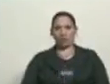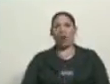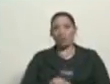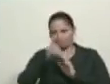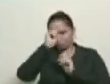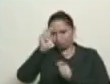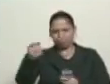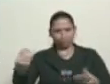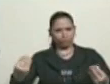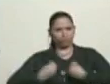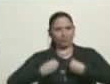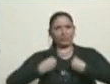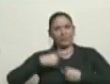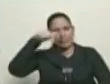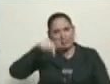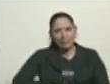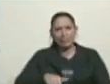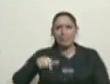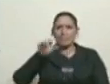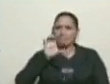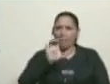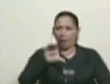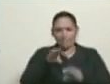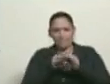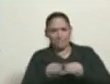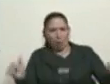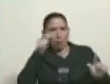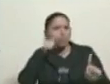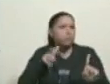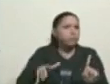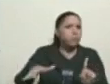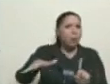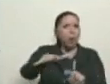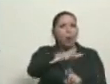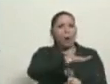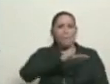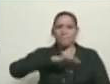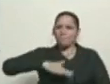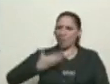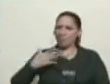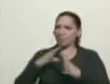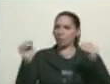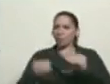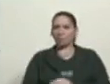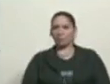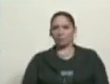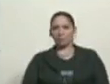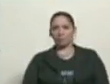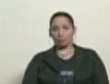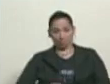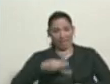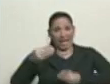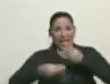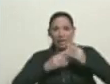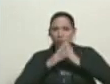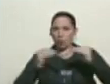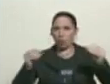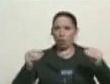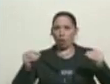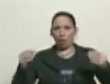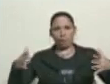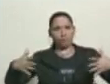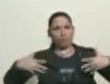aquí, en esta tierra, en el pueblo, que lo puede todo, que lo hace todo por ser